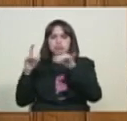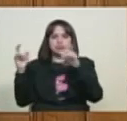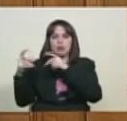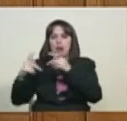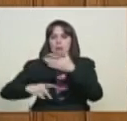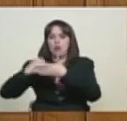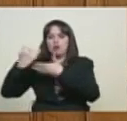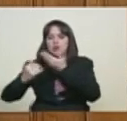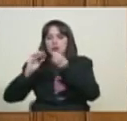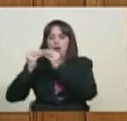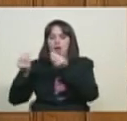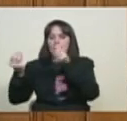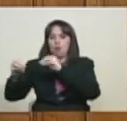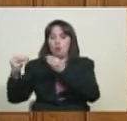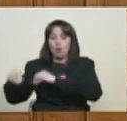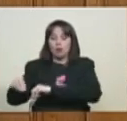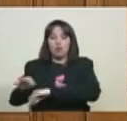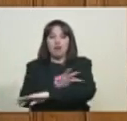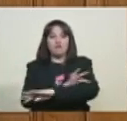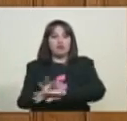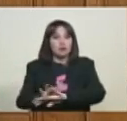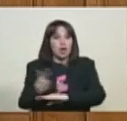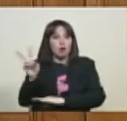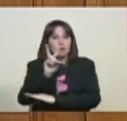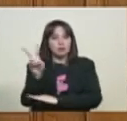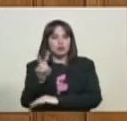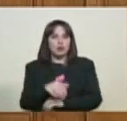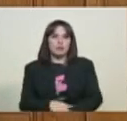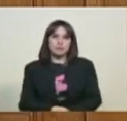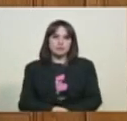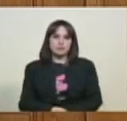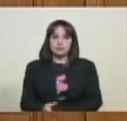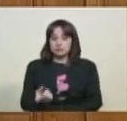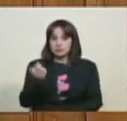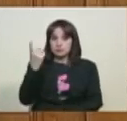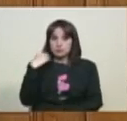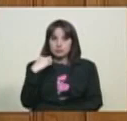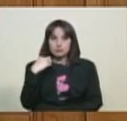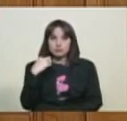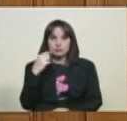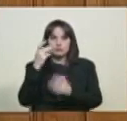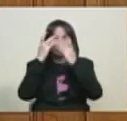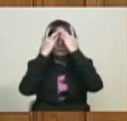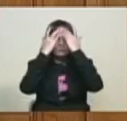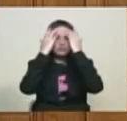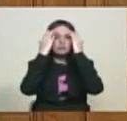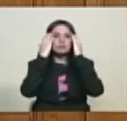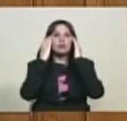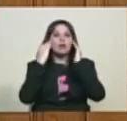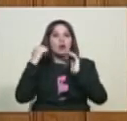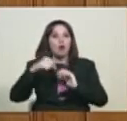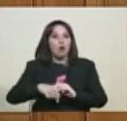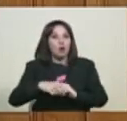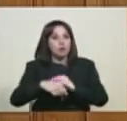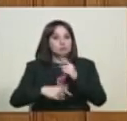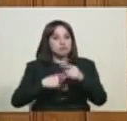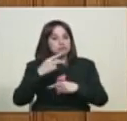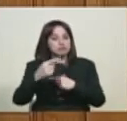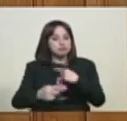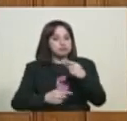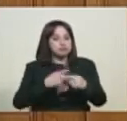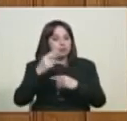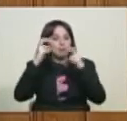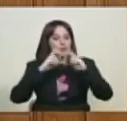de influencia hasta la frontera con Venezuela. El día de ayer y el día de hoy he tenido conocimiento, porque la investigación